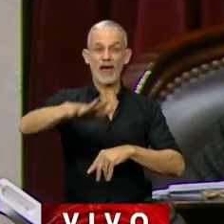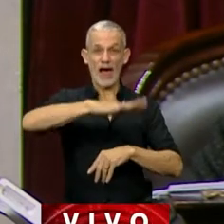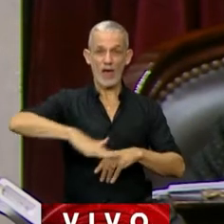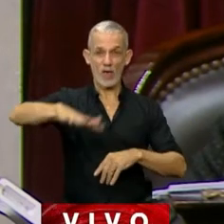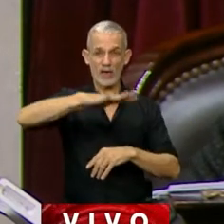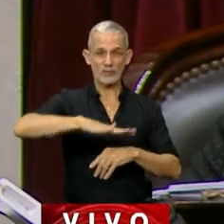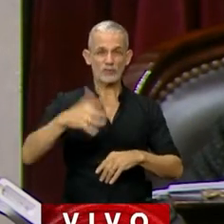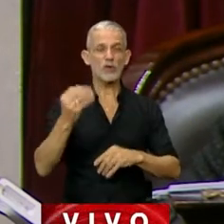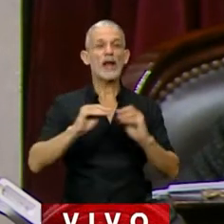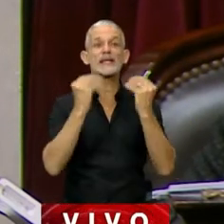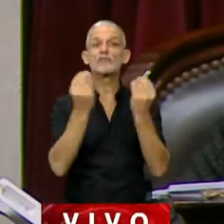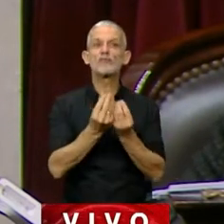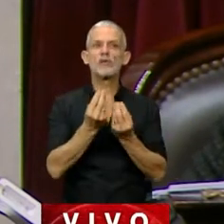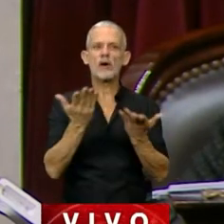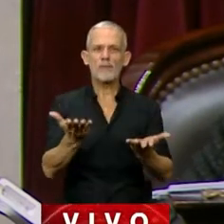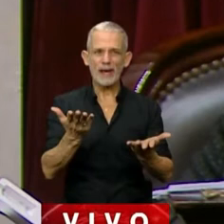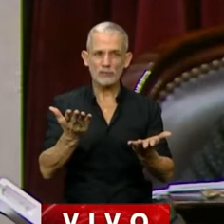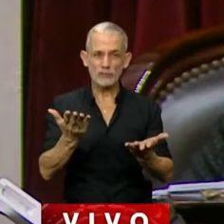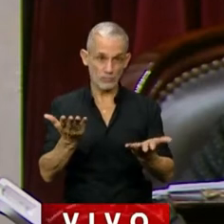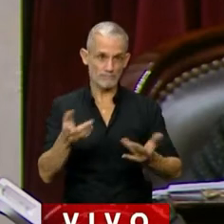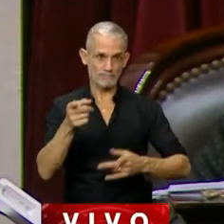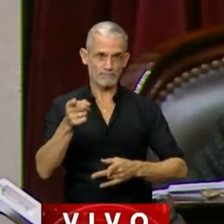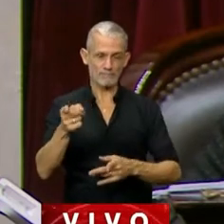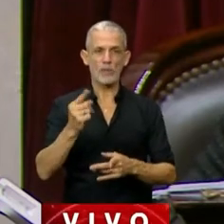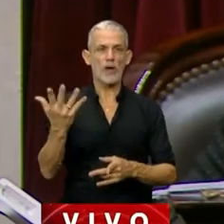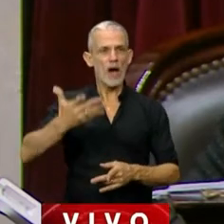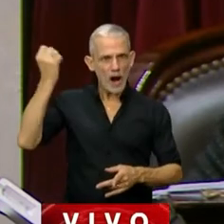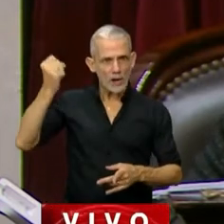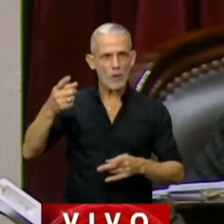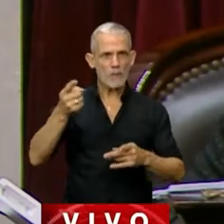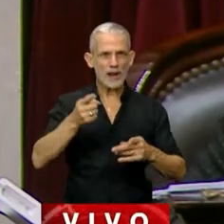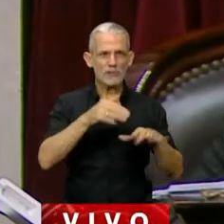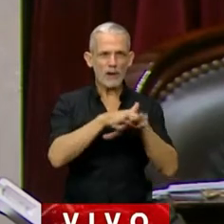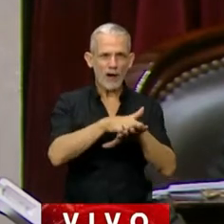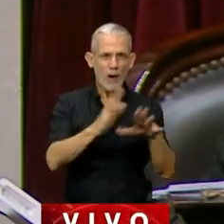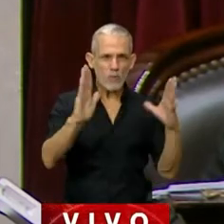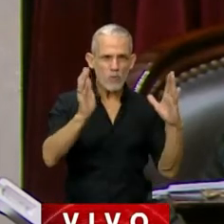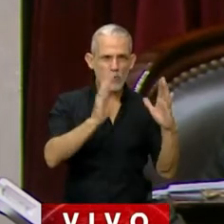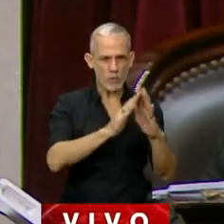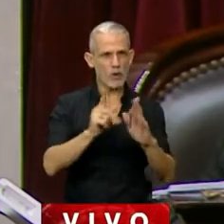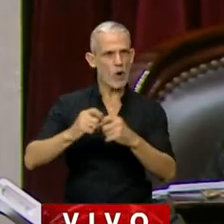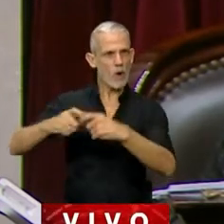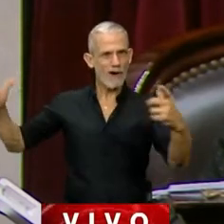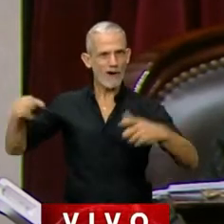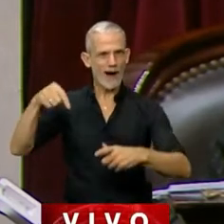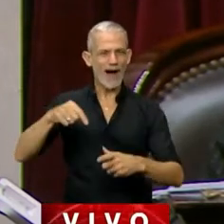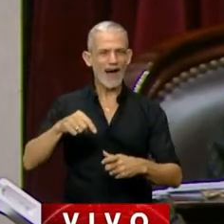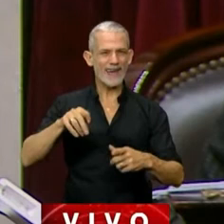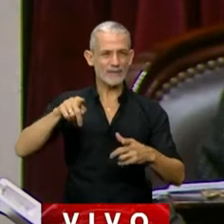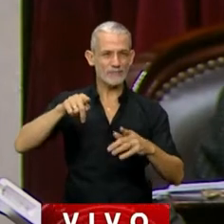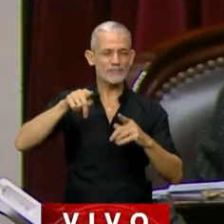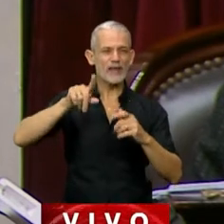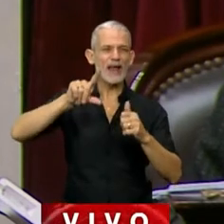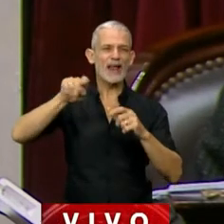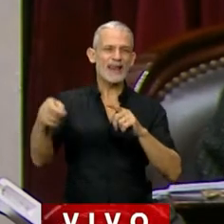zonas tuvieron un resultado que fue claramente una recuperación notable del recurso pesquero. El langostino